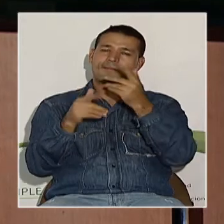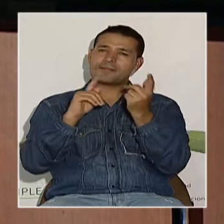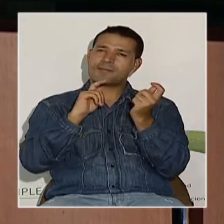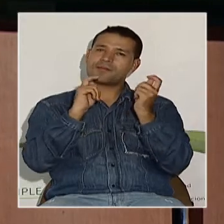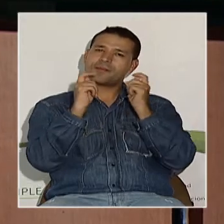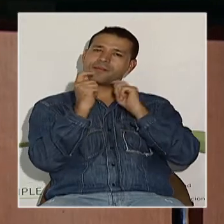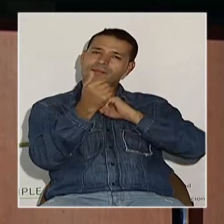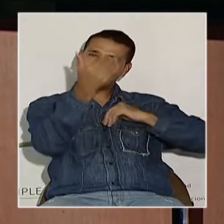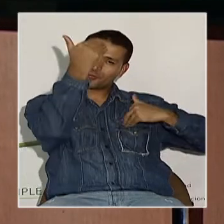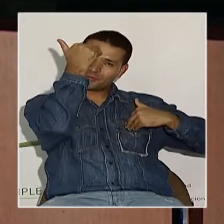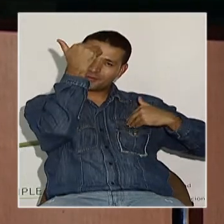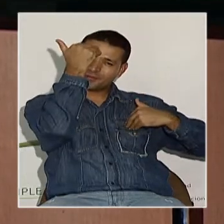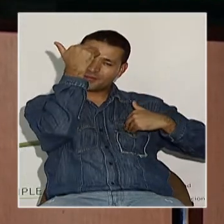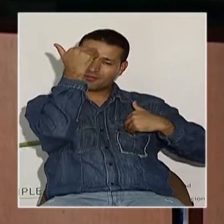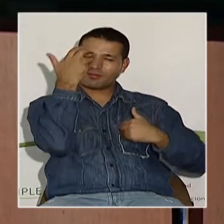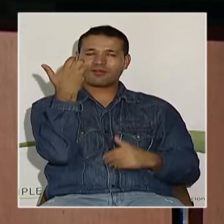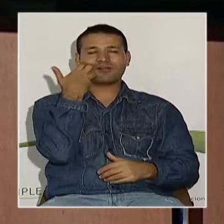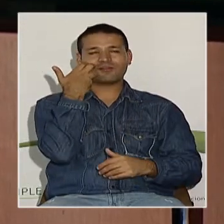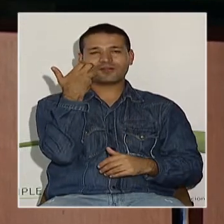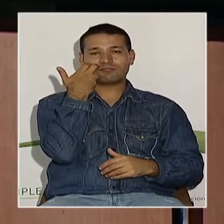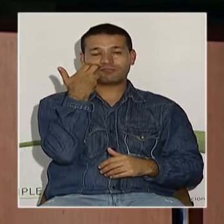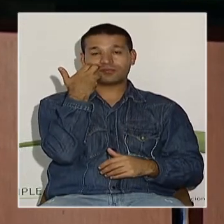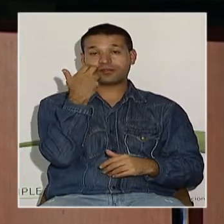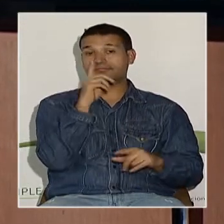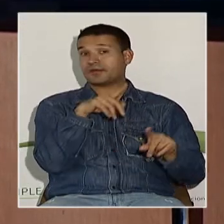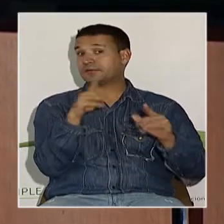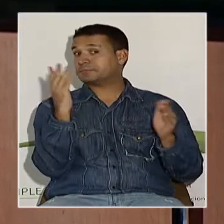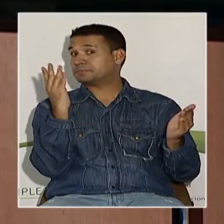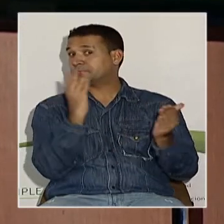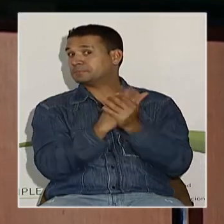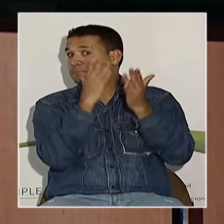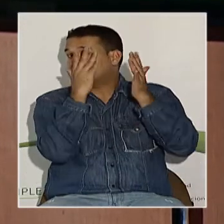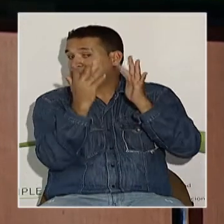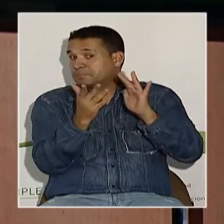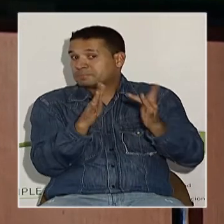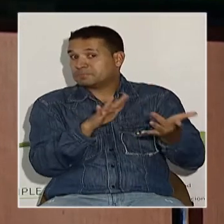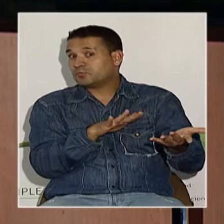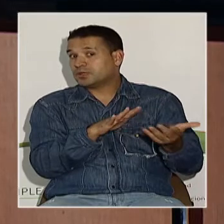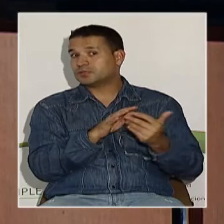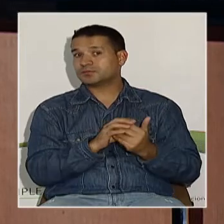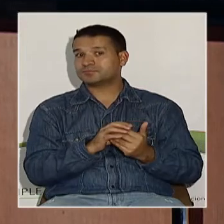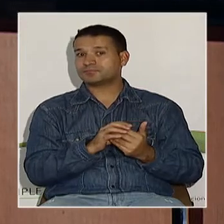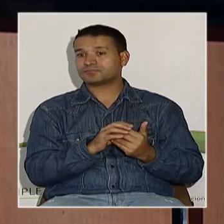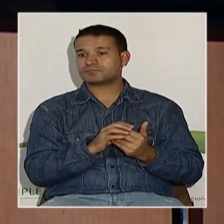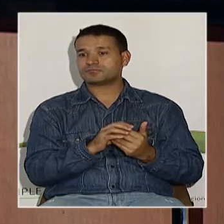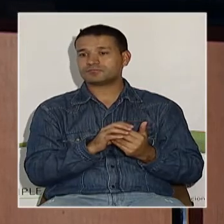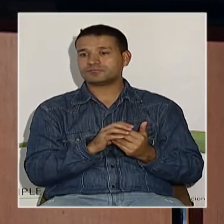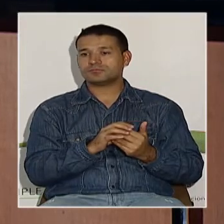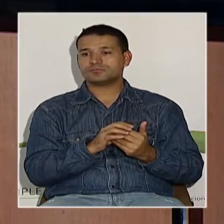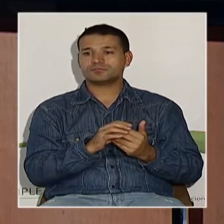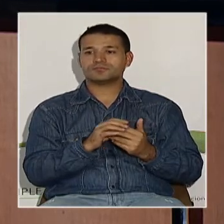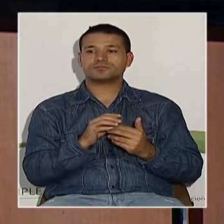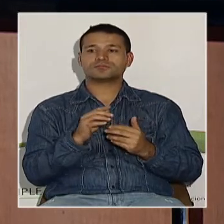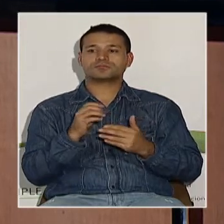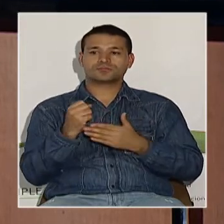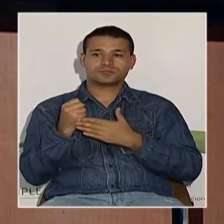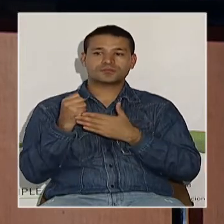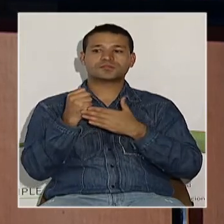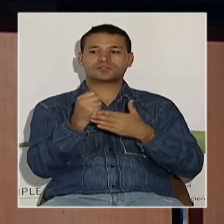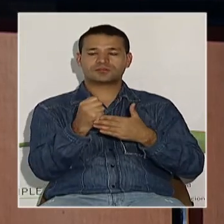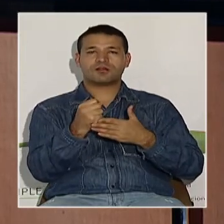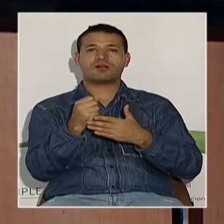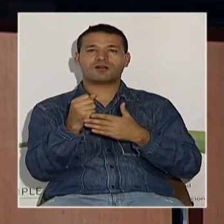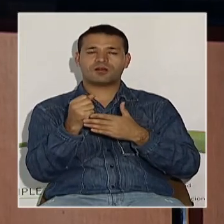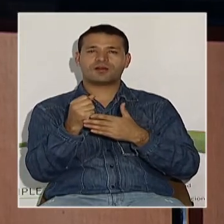la enfermedad, hay veces la muerte, pero de una u otra manera transitar un camino y en donde